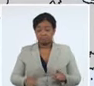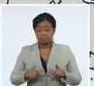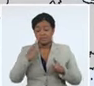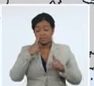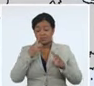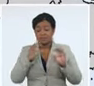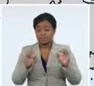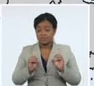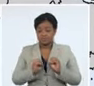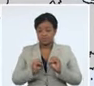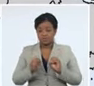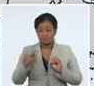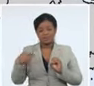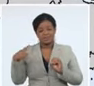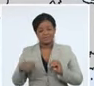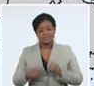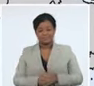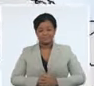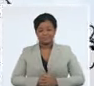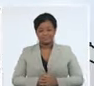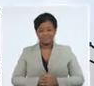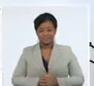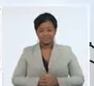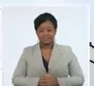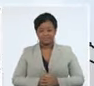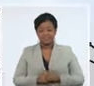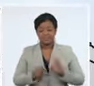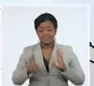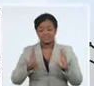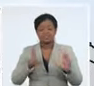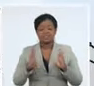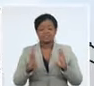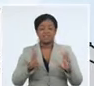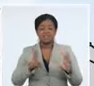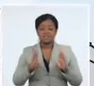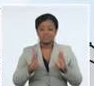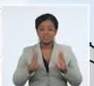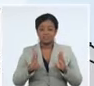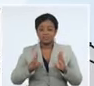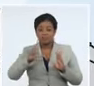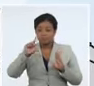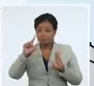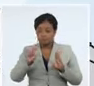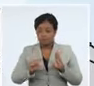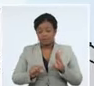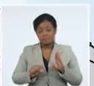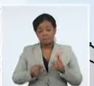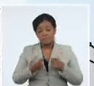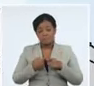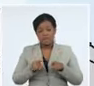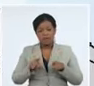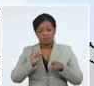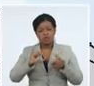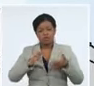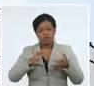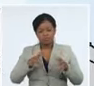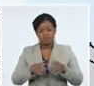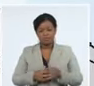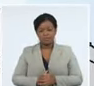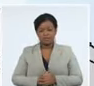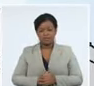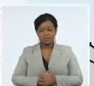casos en el día de ayer. El centro disminuyendo, pero todavía con una complejidad mayor, sobre todo